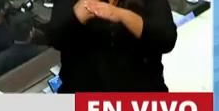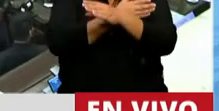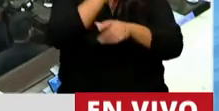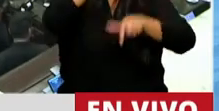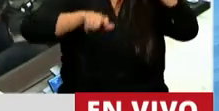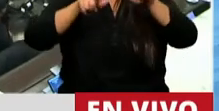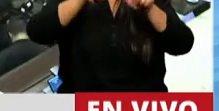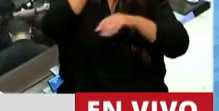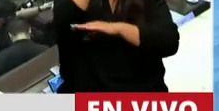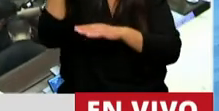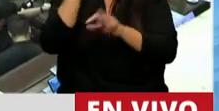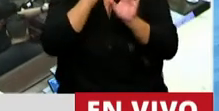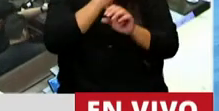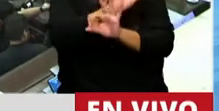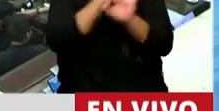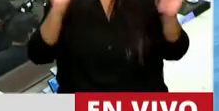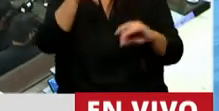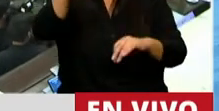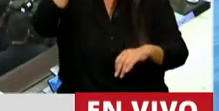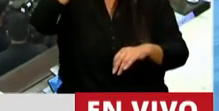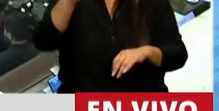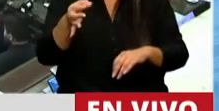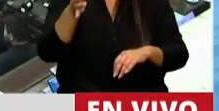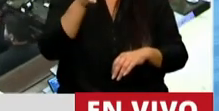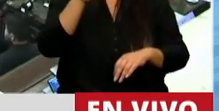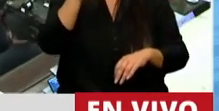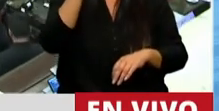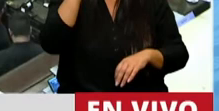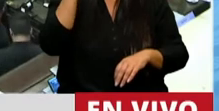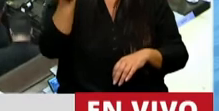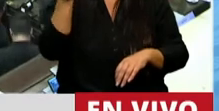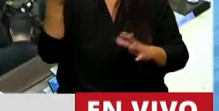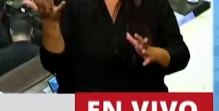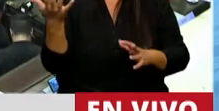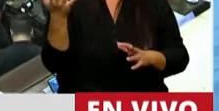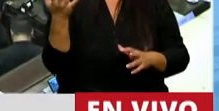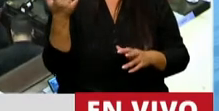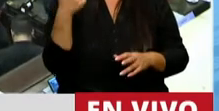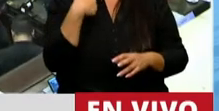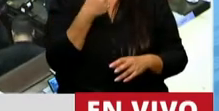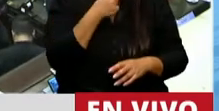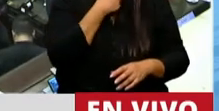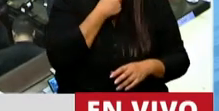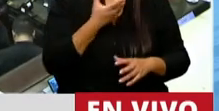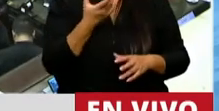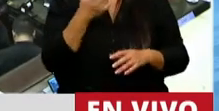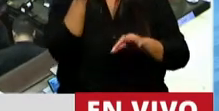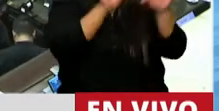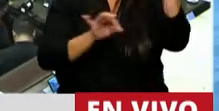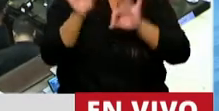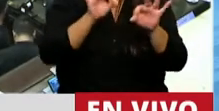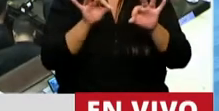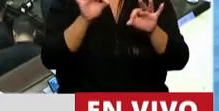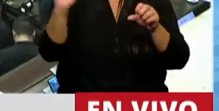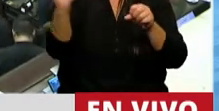no voy a nombrar a nadie, pero se lo pueden imaginar, sé que gustosamente hubieran querido que este proyecto